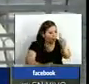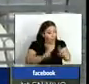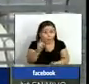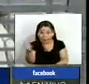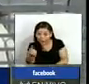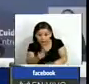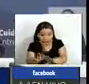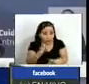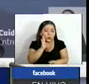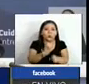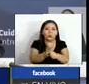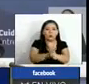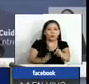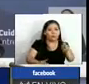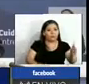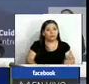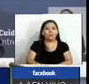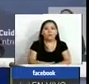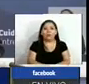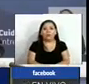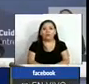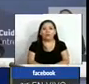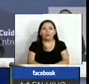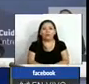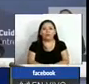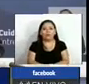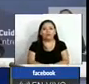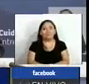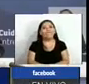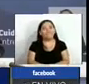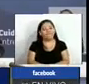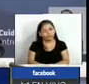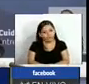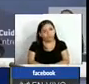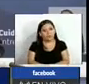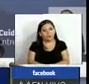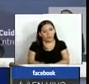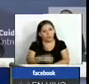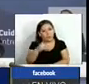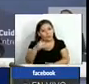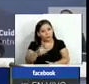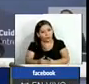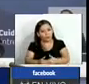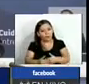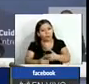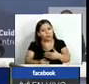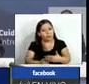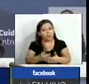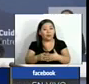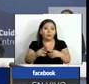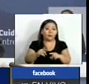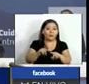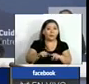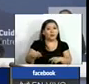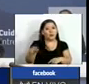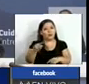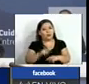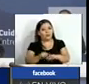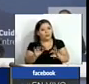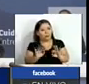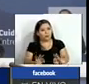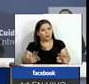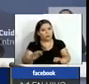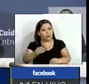de los contagiados. Hay una muy, pero muy leve mejoría. Sin embargo, esa mejoría